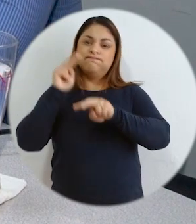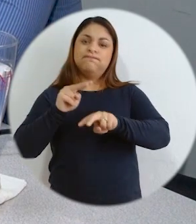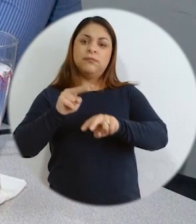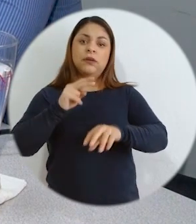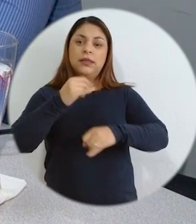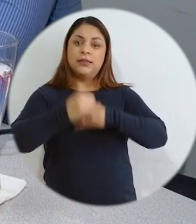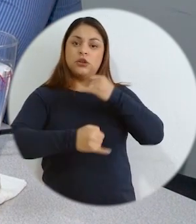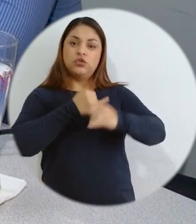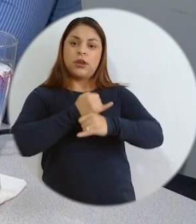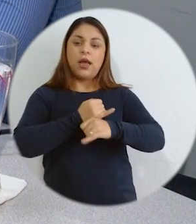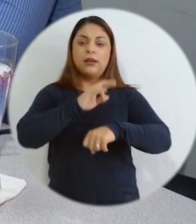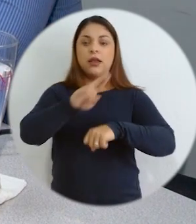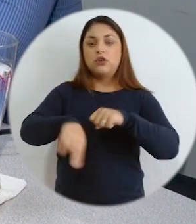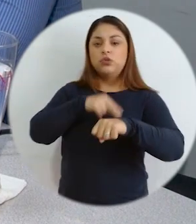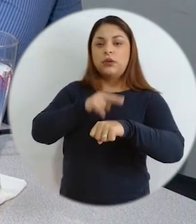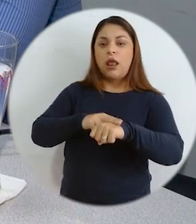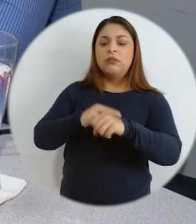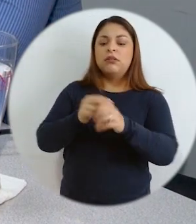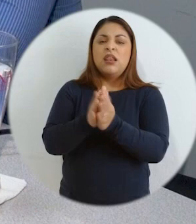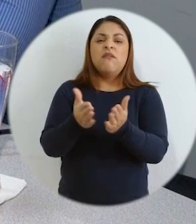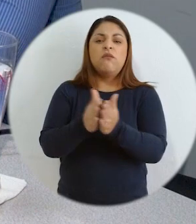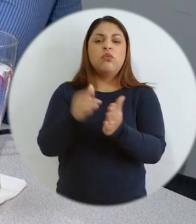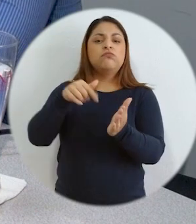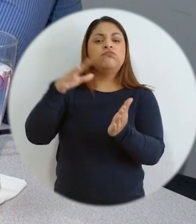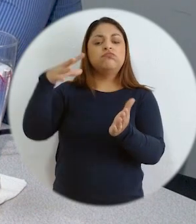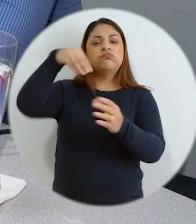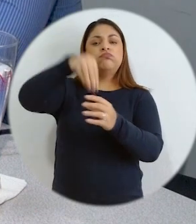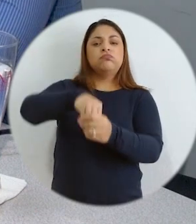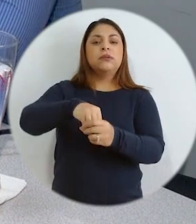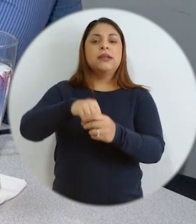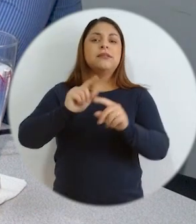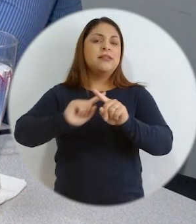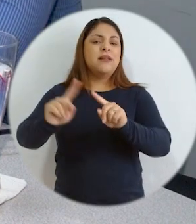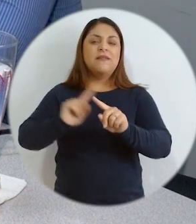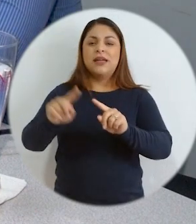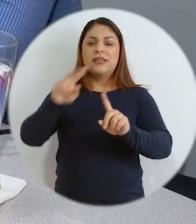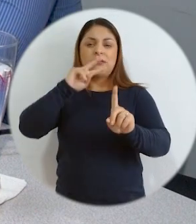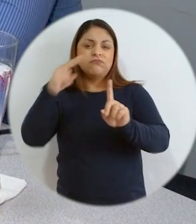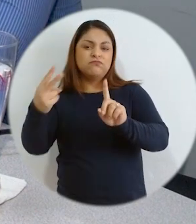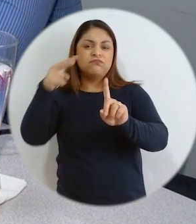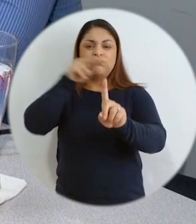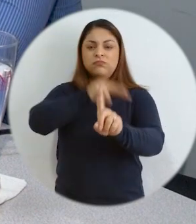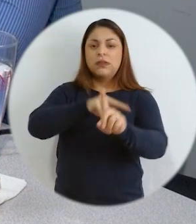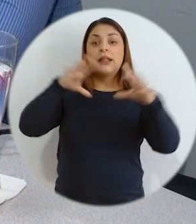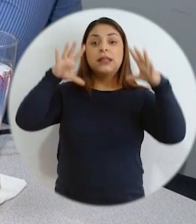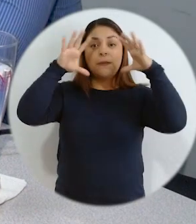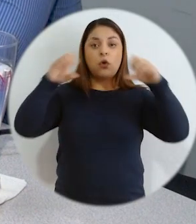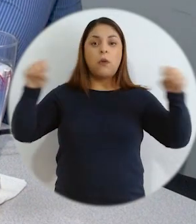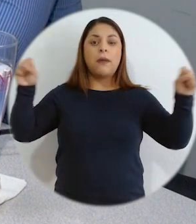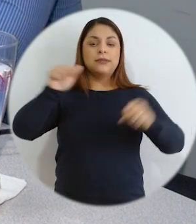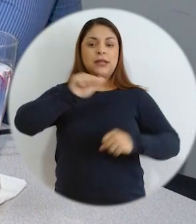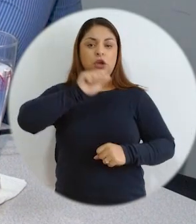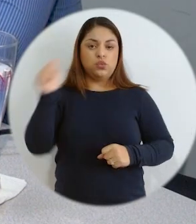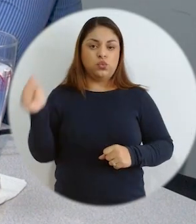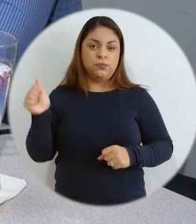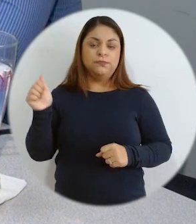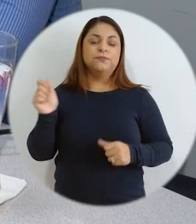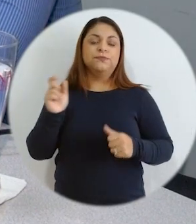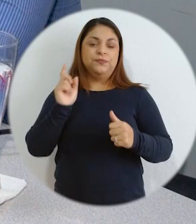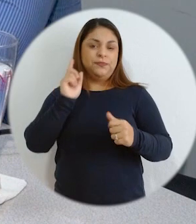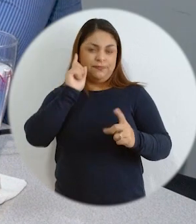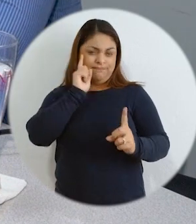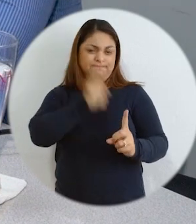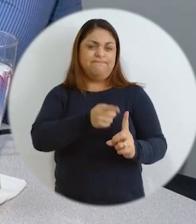autorías internacionales y nacionales que analicen diferentes perspectivas, diferentes dimensiones de la diplomacia